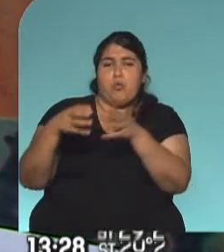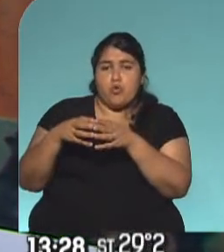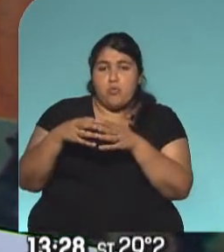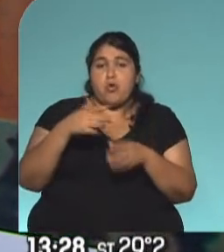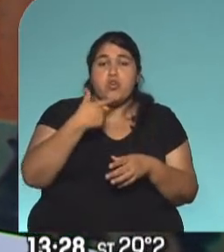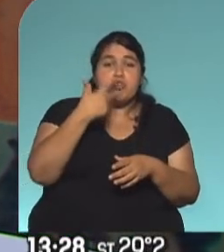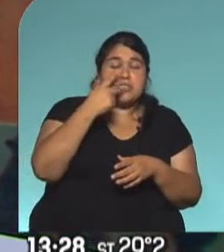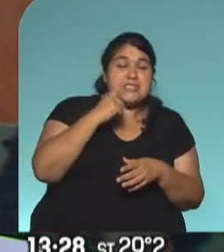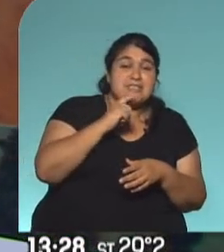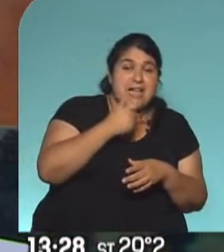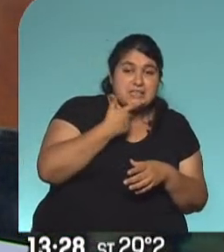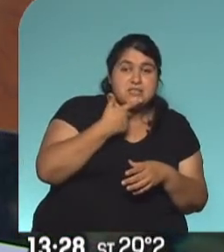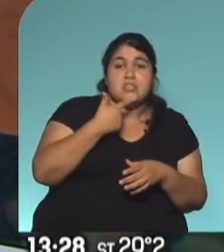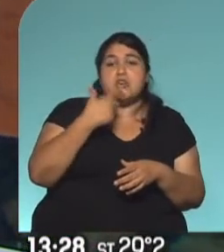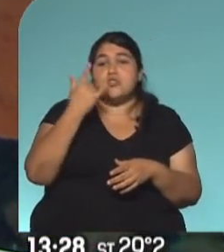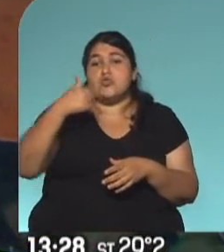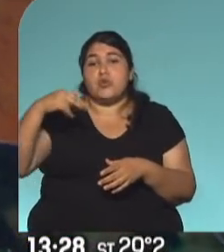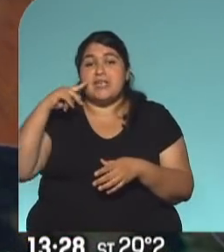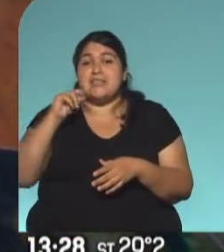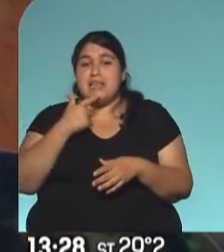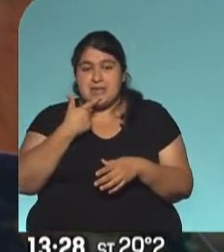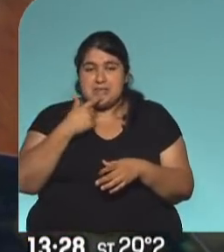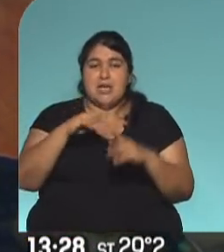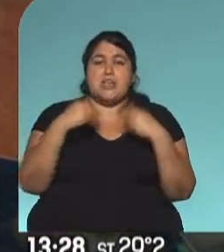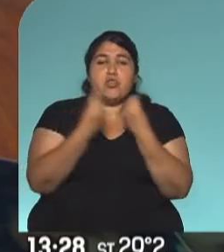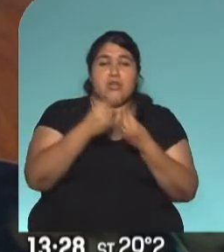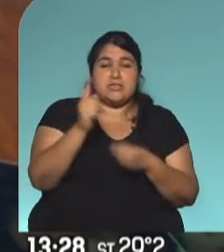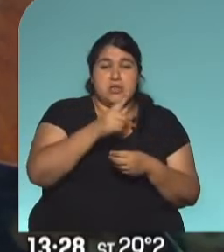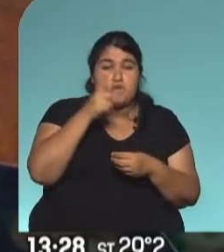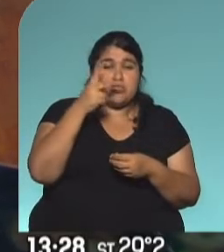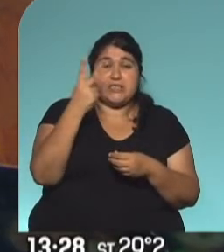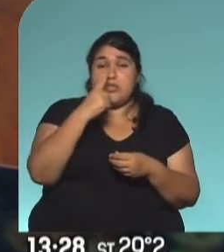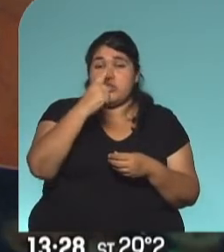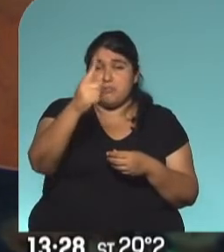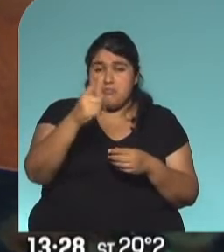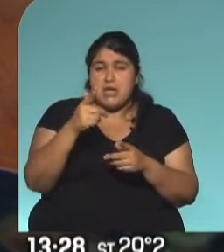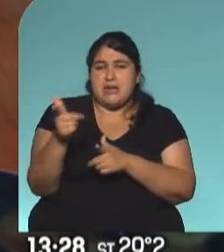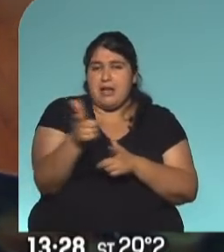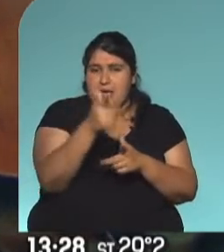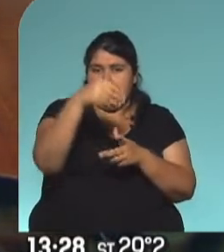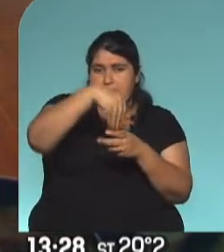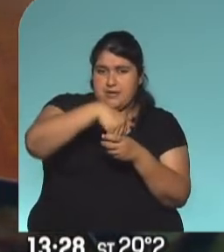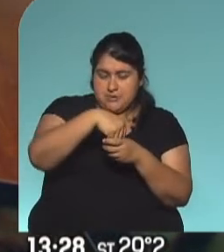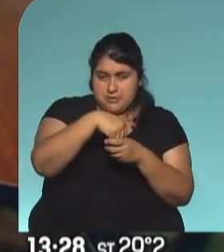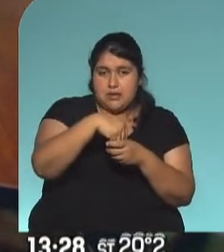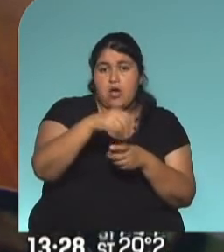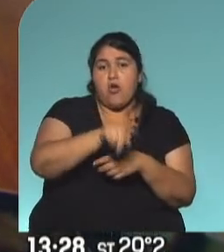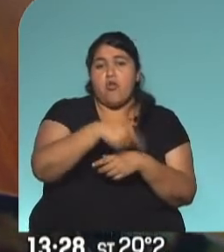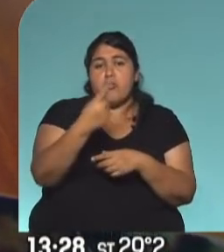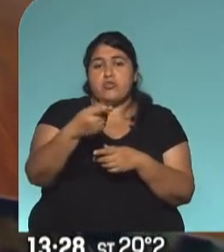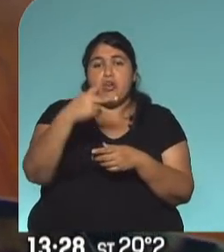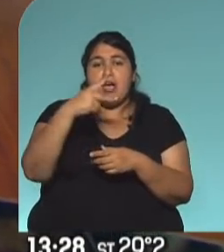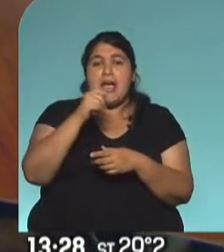que están conformadas por más de 182.000 combatientes, y también tenemos a